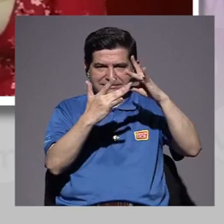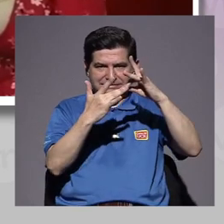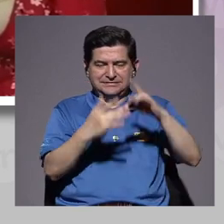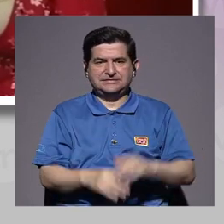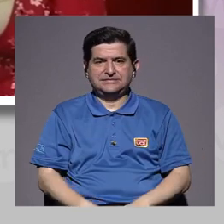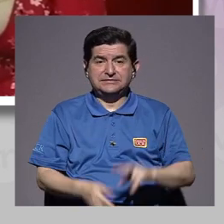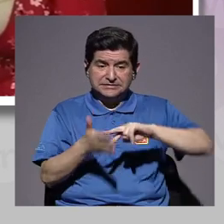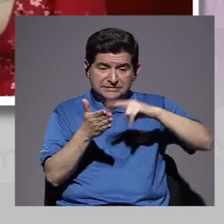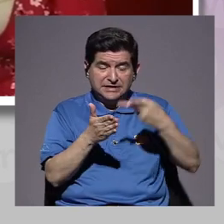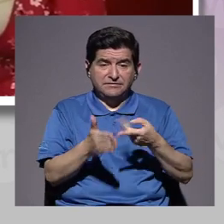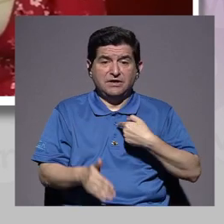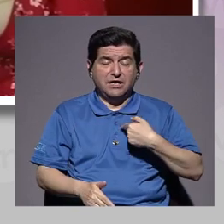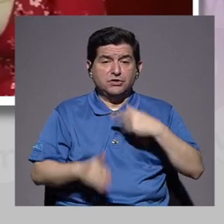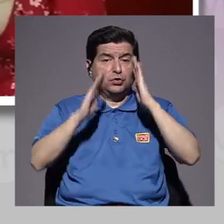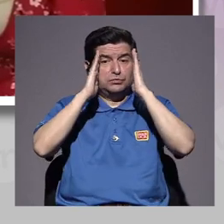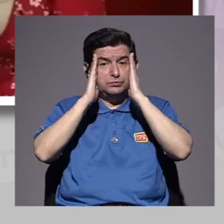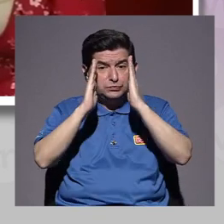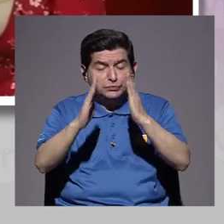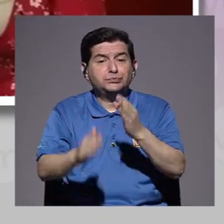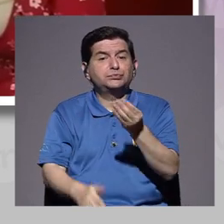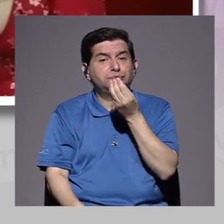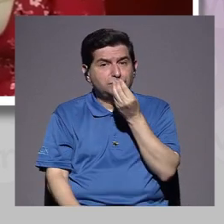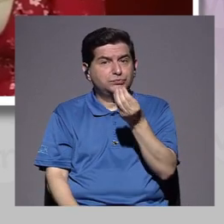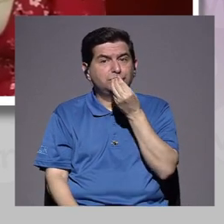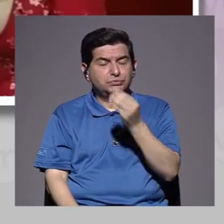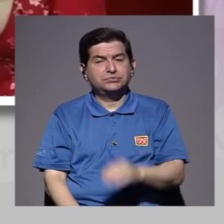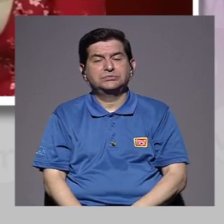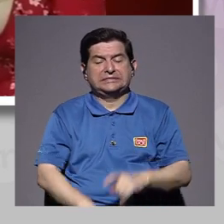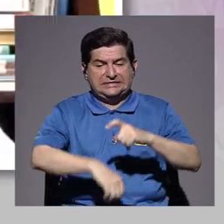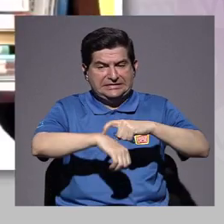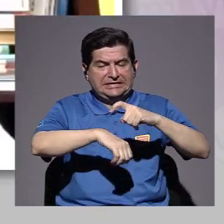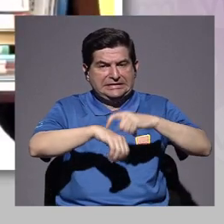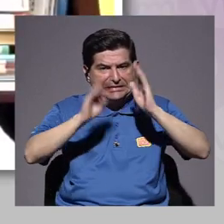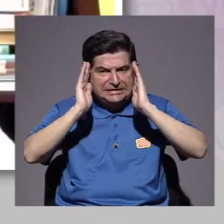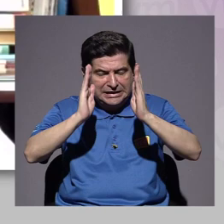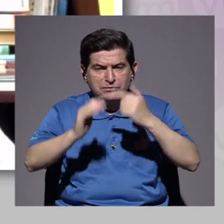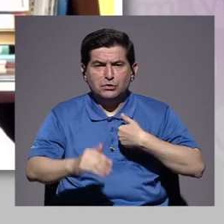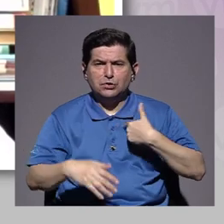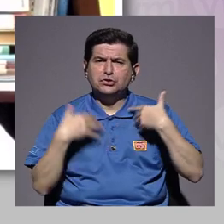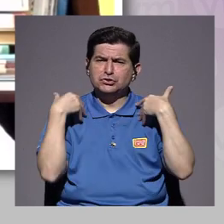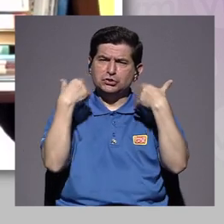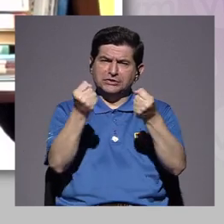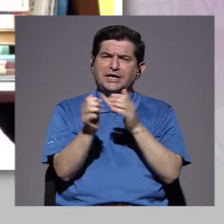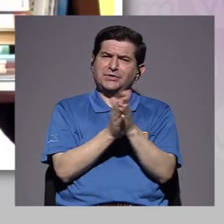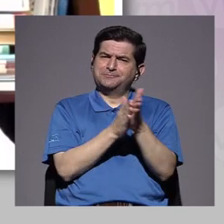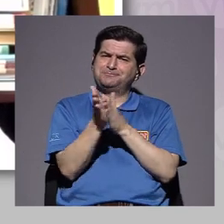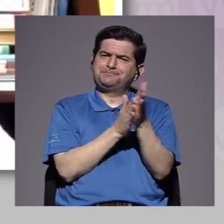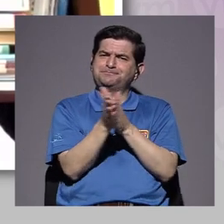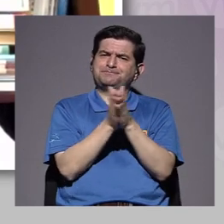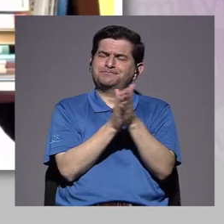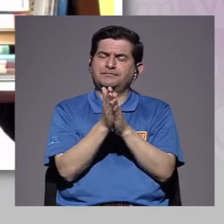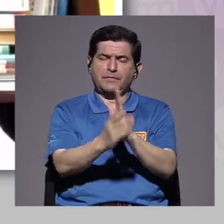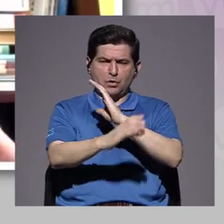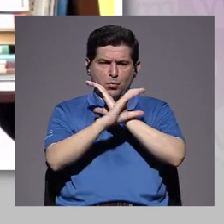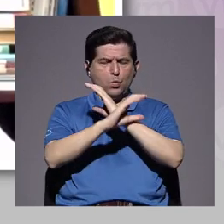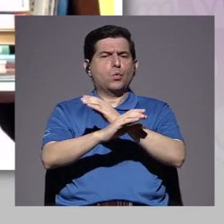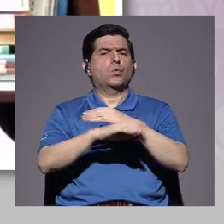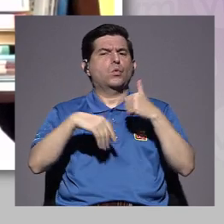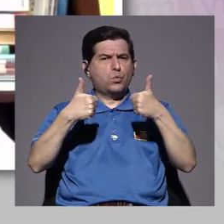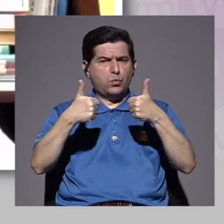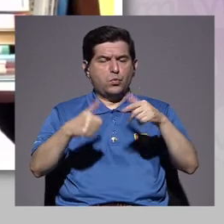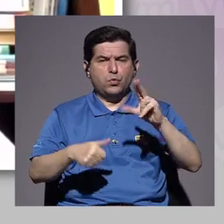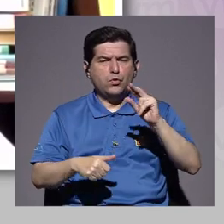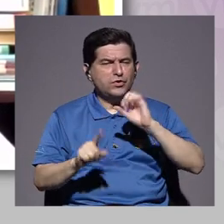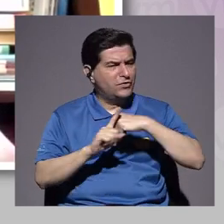y entonces eso hace que yo tenga que prestarle más atención a la alimentación y más tiempo. Entonces, cuando yo estoy sano, aprovechar eso y cuidarlo